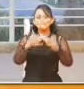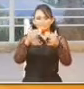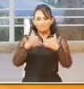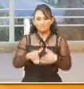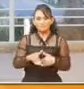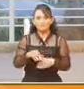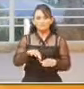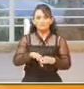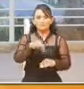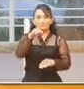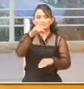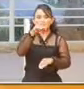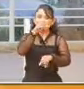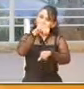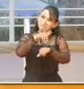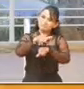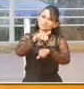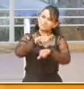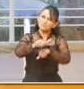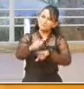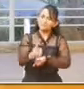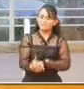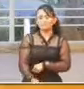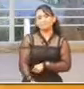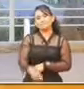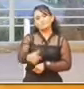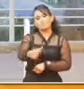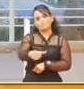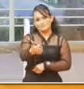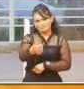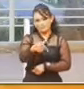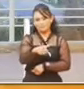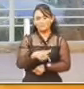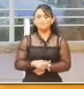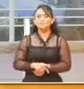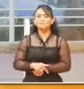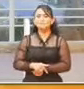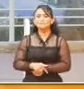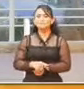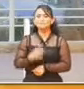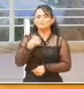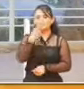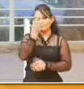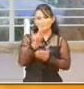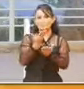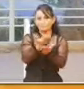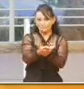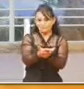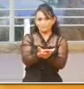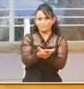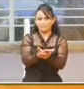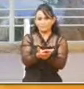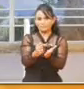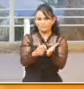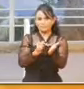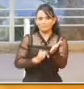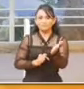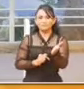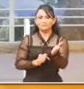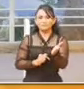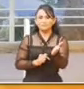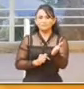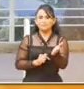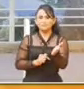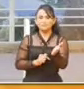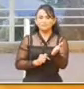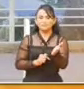con el desahogo del orden del día, referente al punto señalado con el número 11, me permito poner a su consideración el siguiente acuerdo. Se